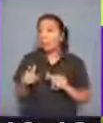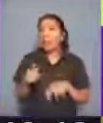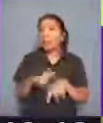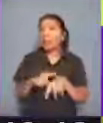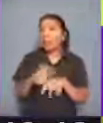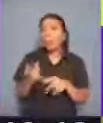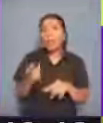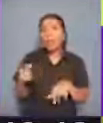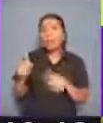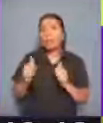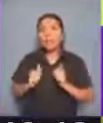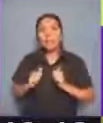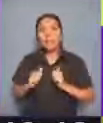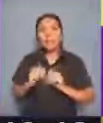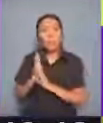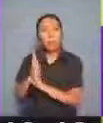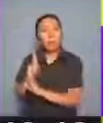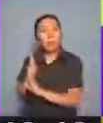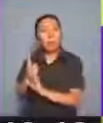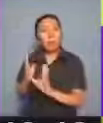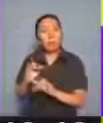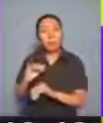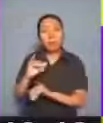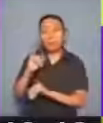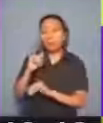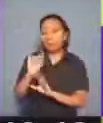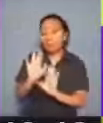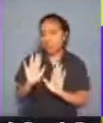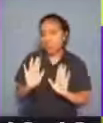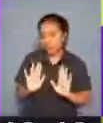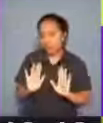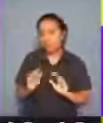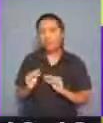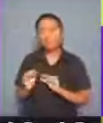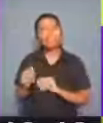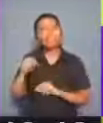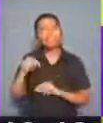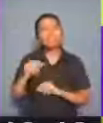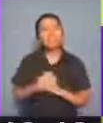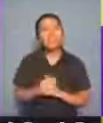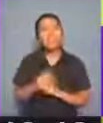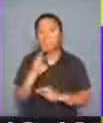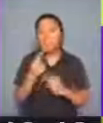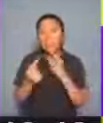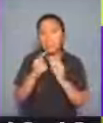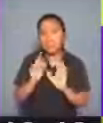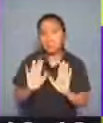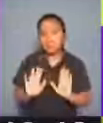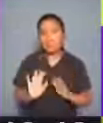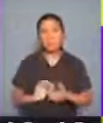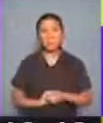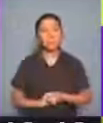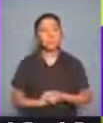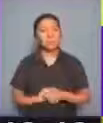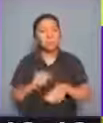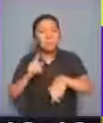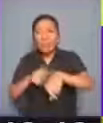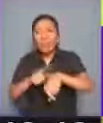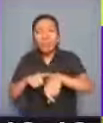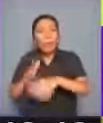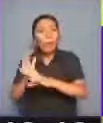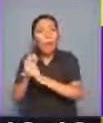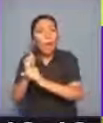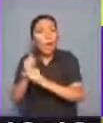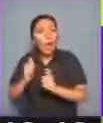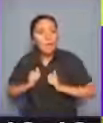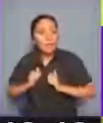pero también le Sí sí sí a ver vamos a acercarnos por acá y vamos a preguntar Hace cuánto está esperando el colectivo